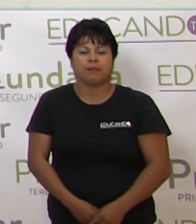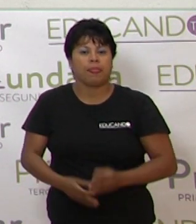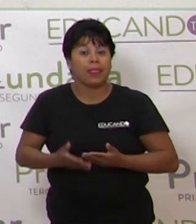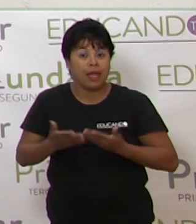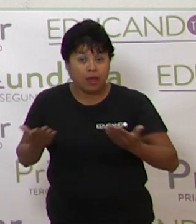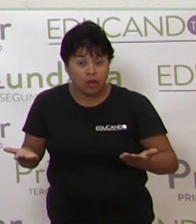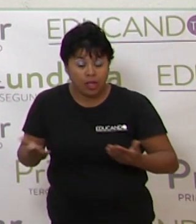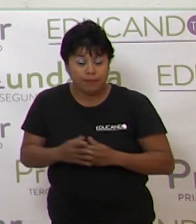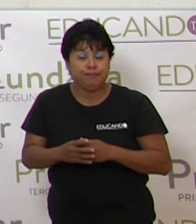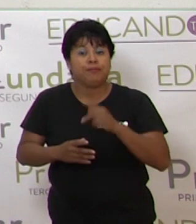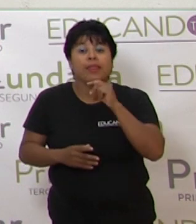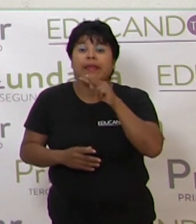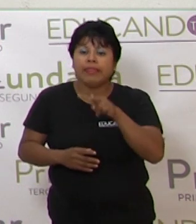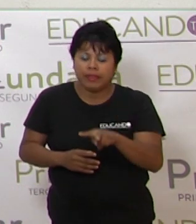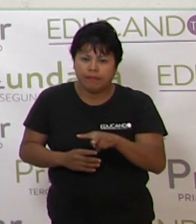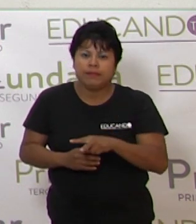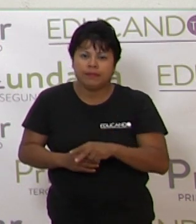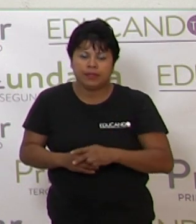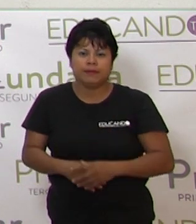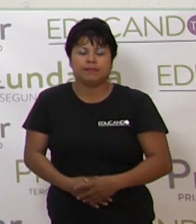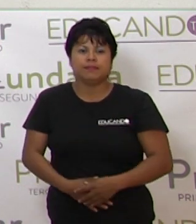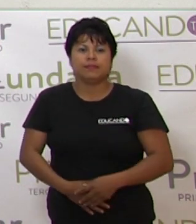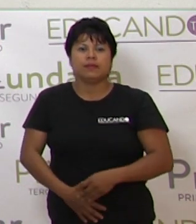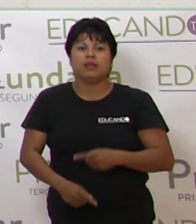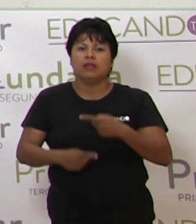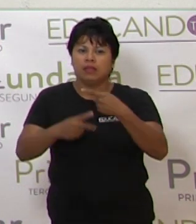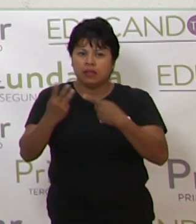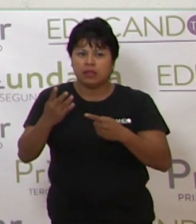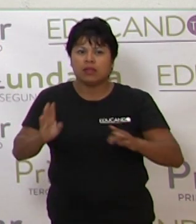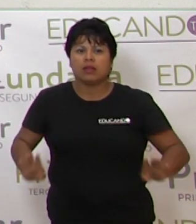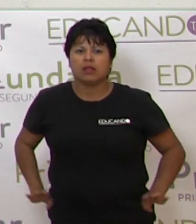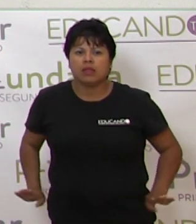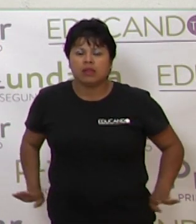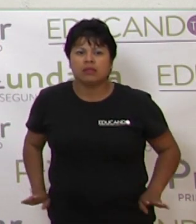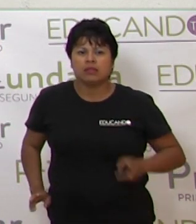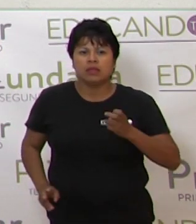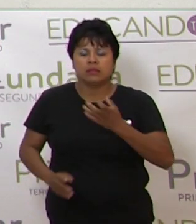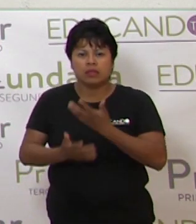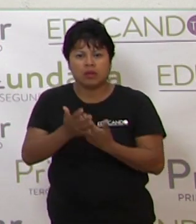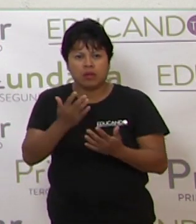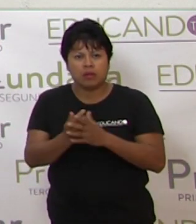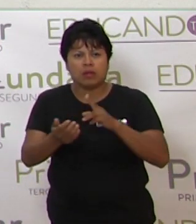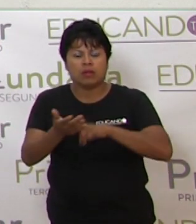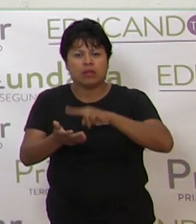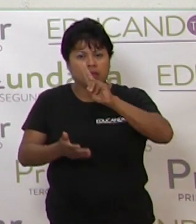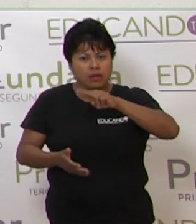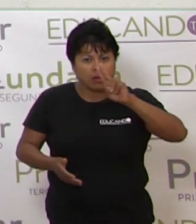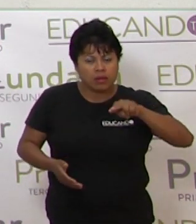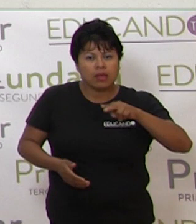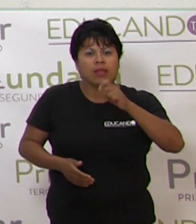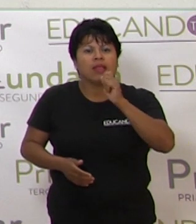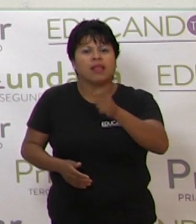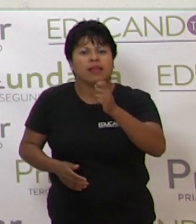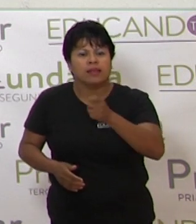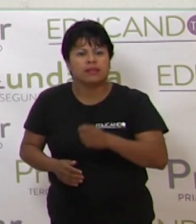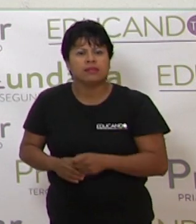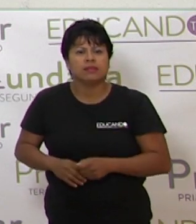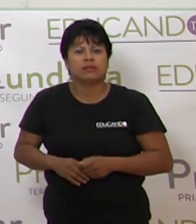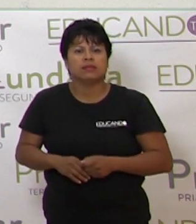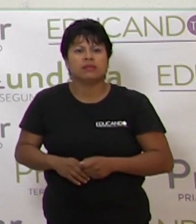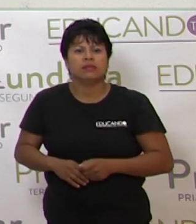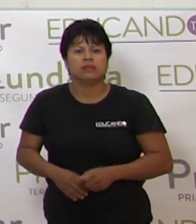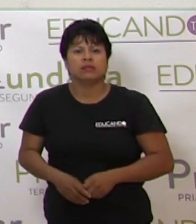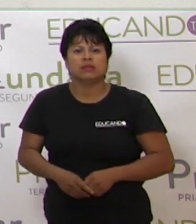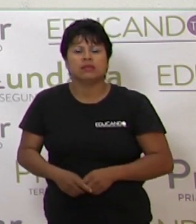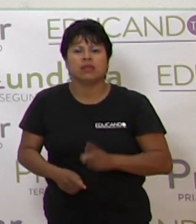Ahora, también una de las características de esta obra literaria es que